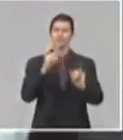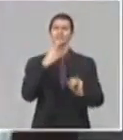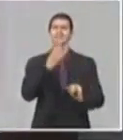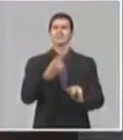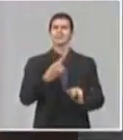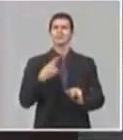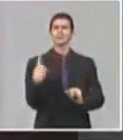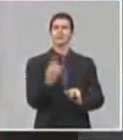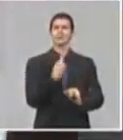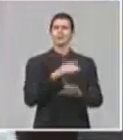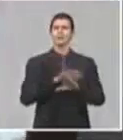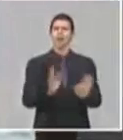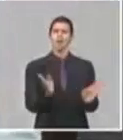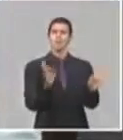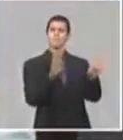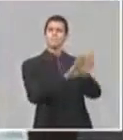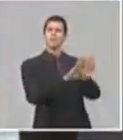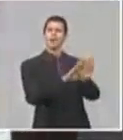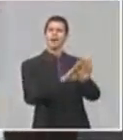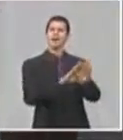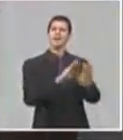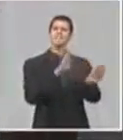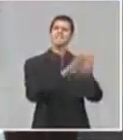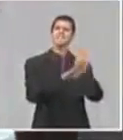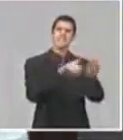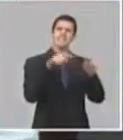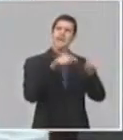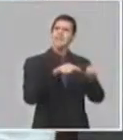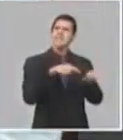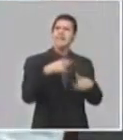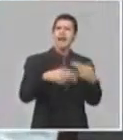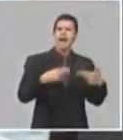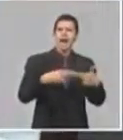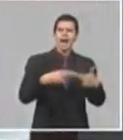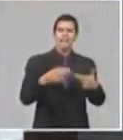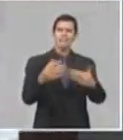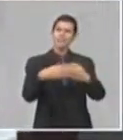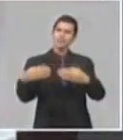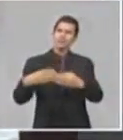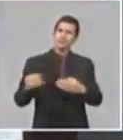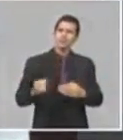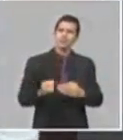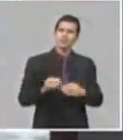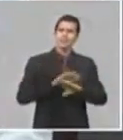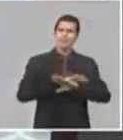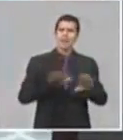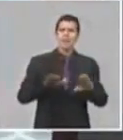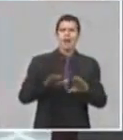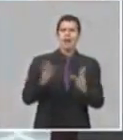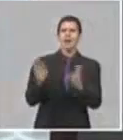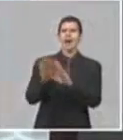tiendas en divisas y nosotros vamos a mantener